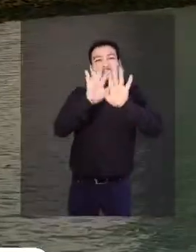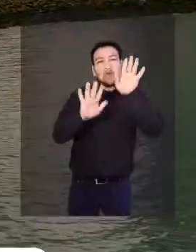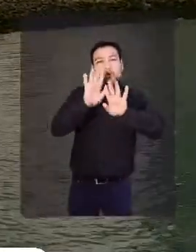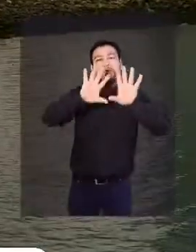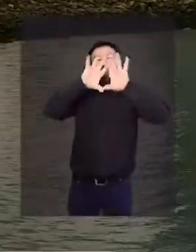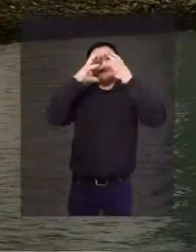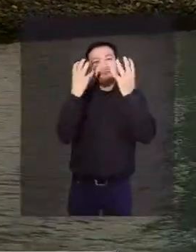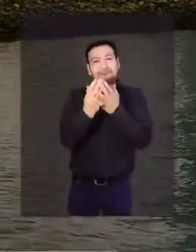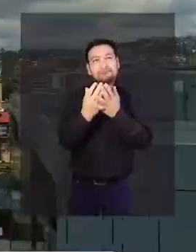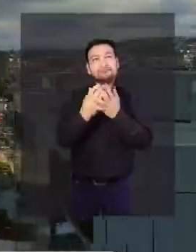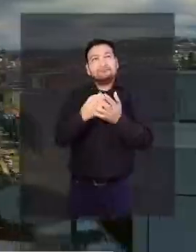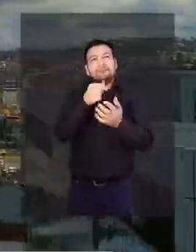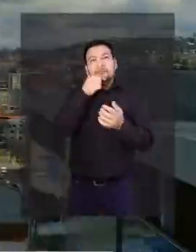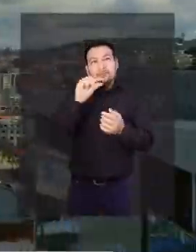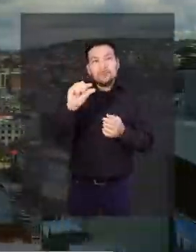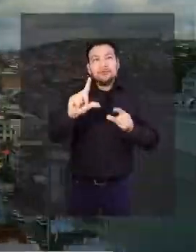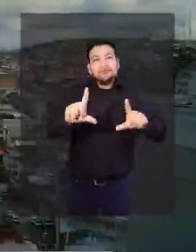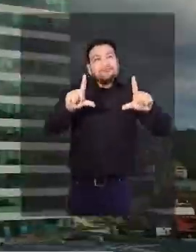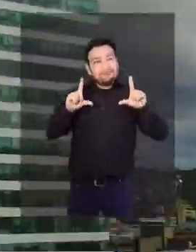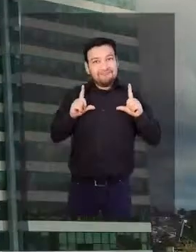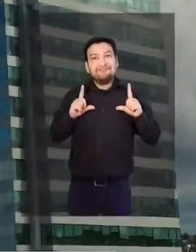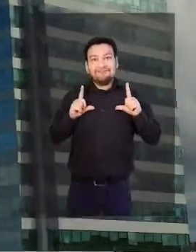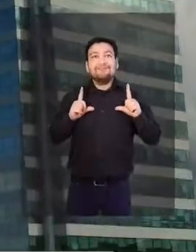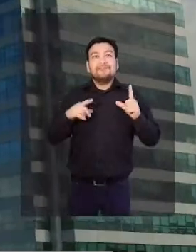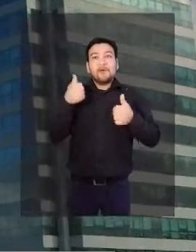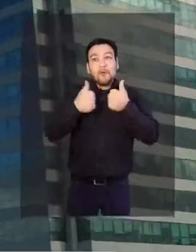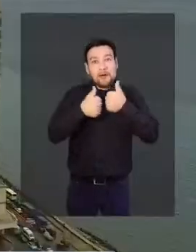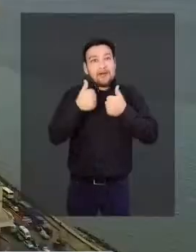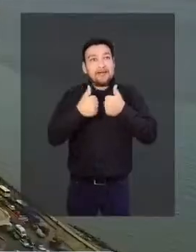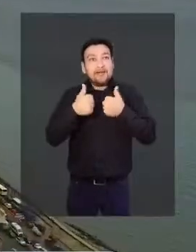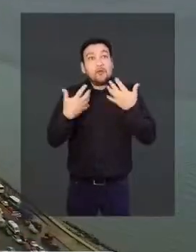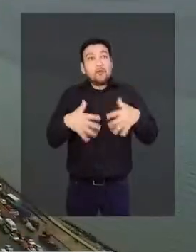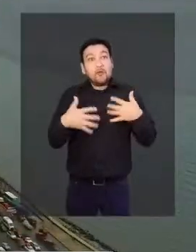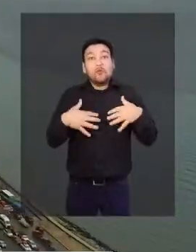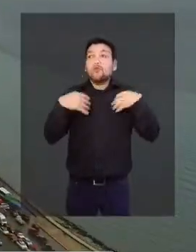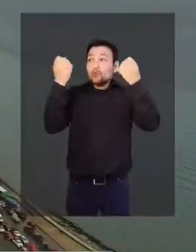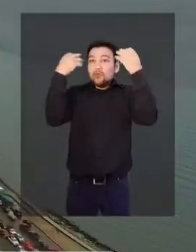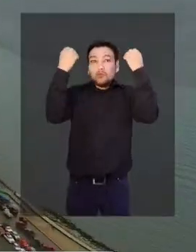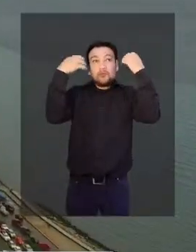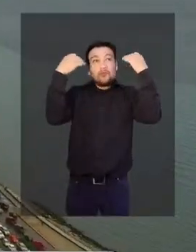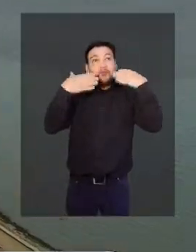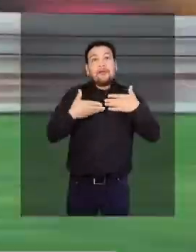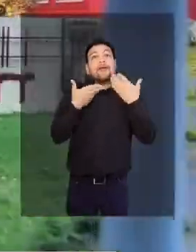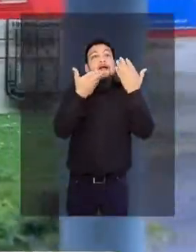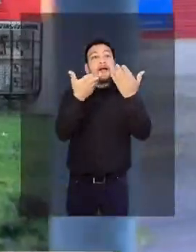región de los lagos ha generado una creciente necesidad de profesionales en la zona.